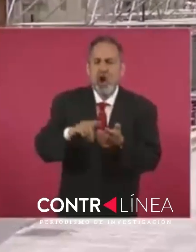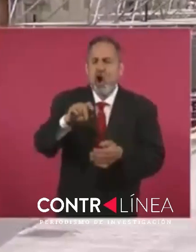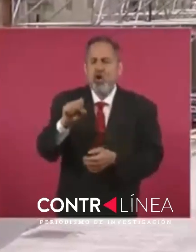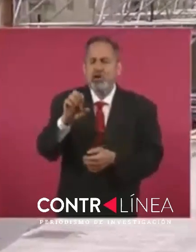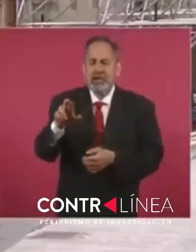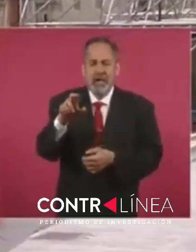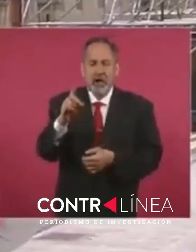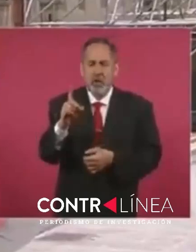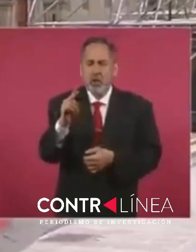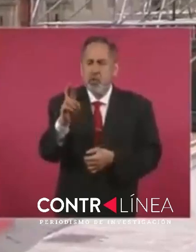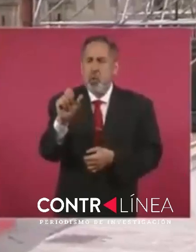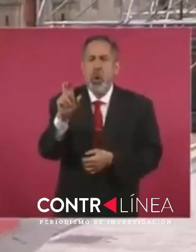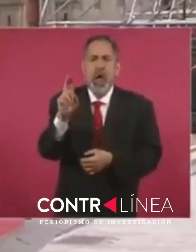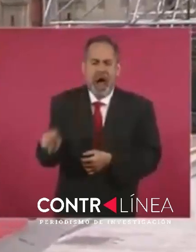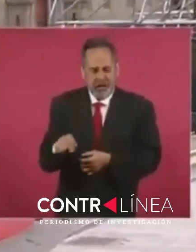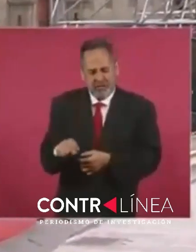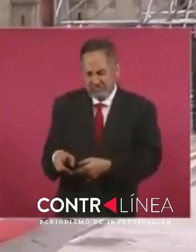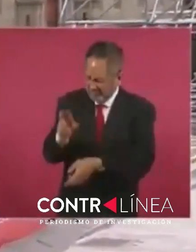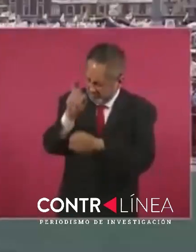Ojeda Durán.